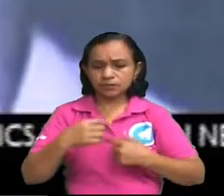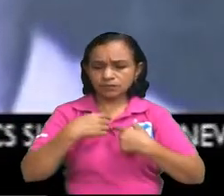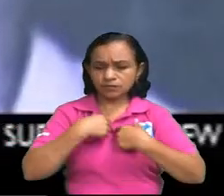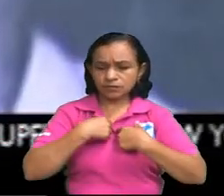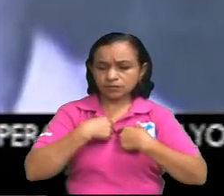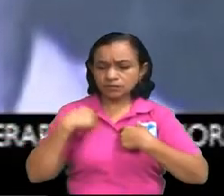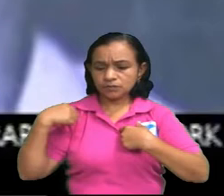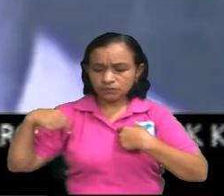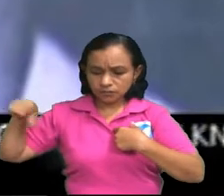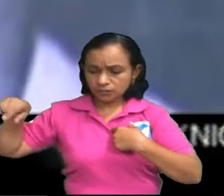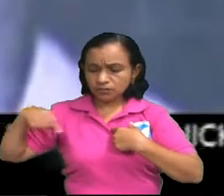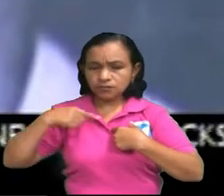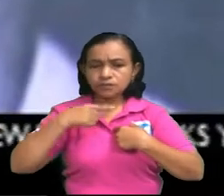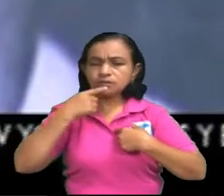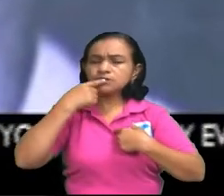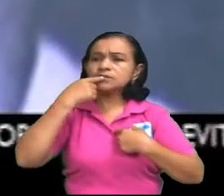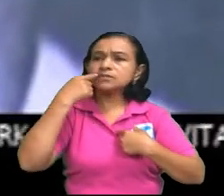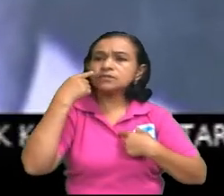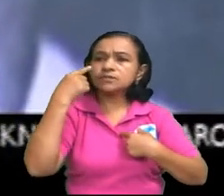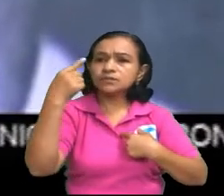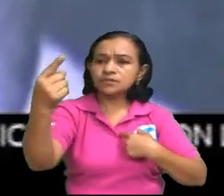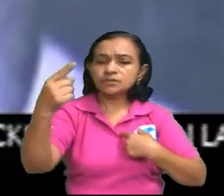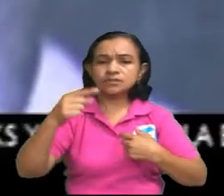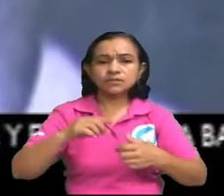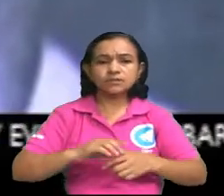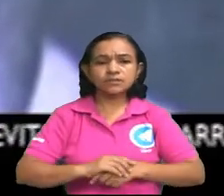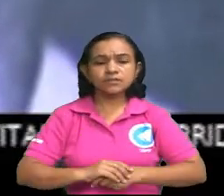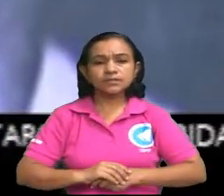Nosotros le respondimos: